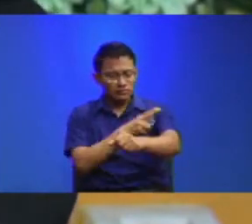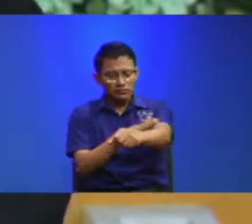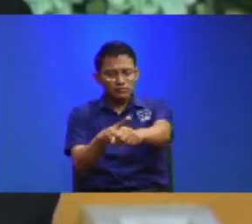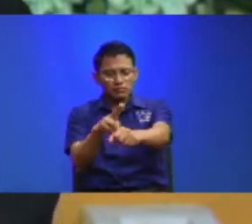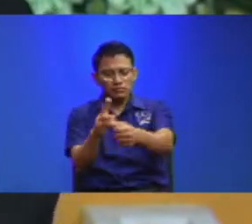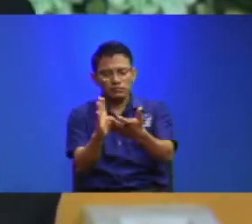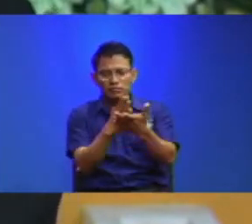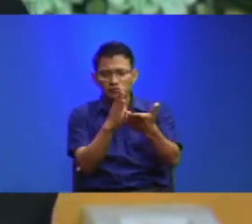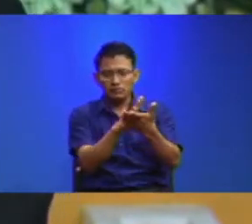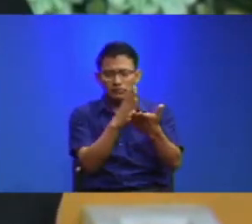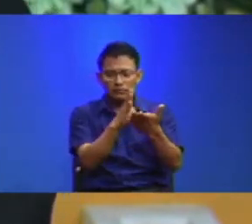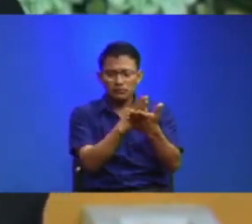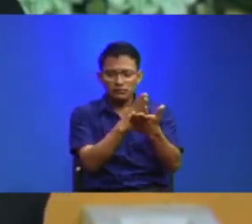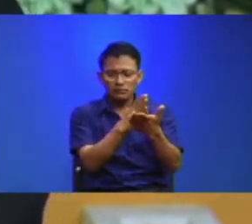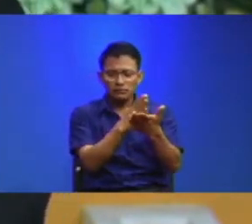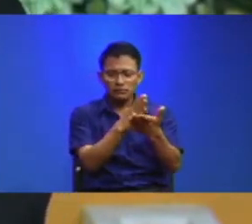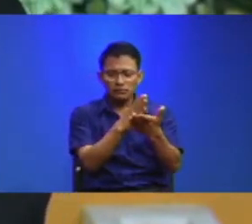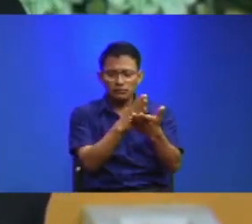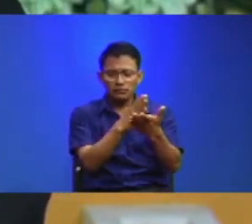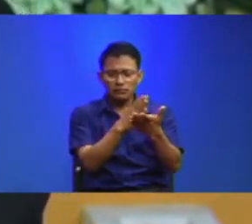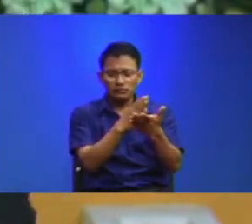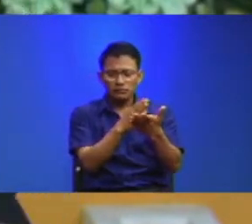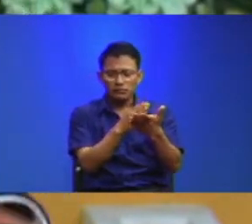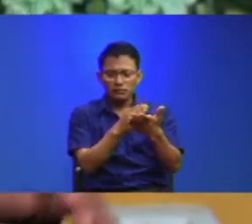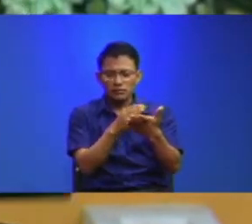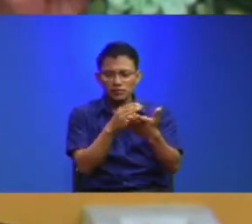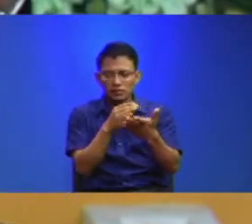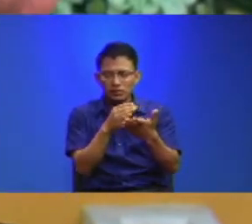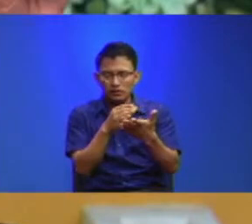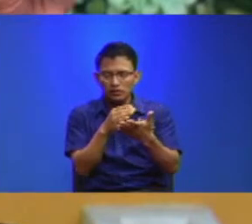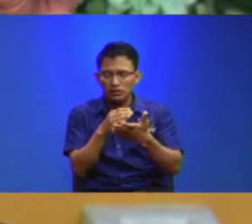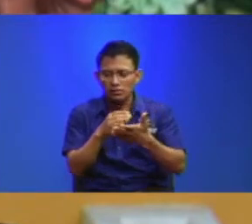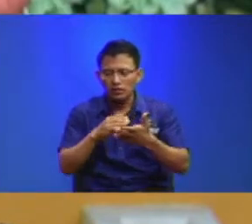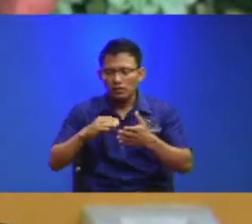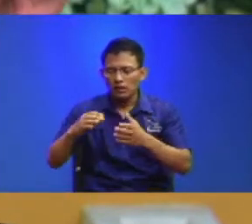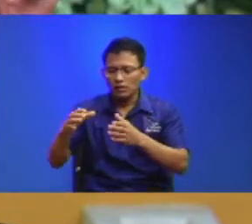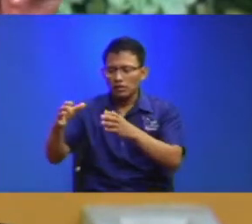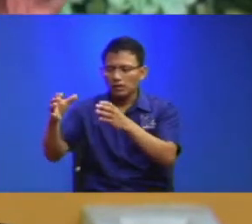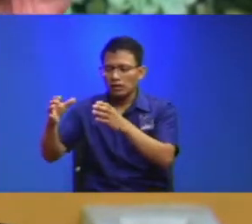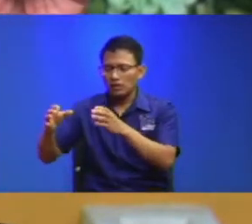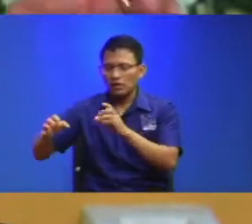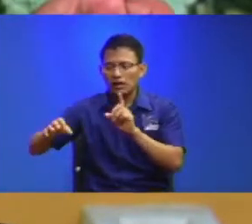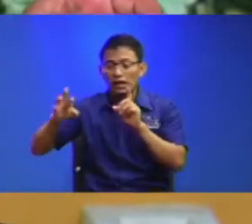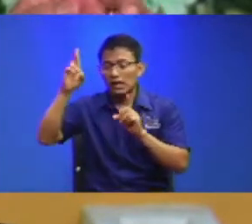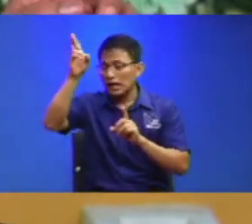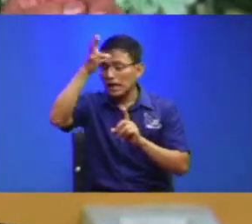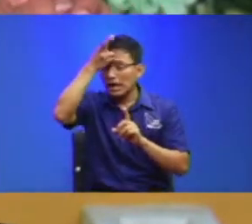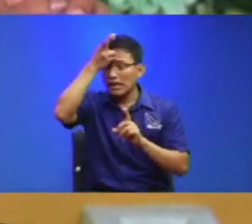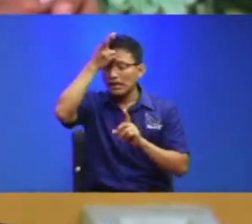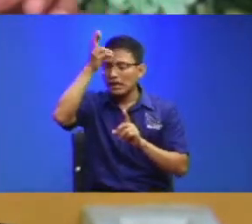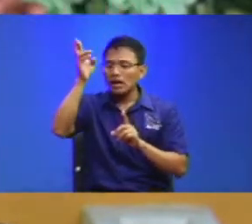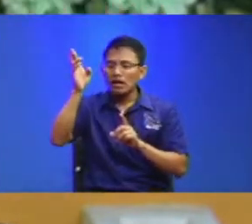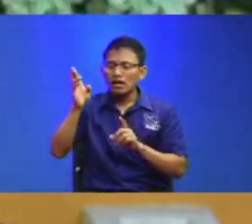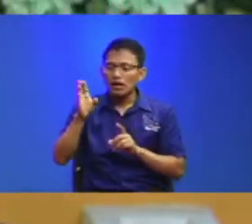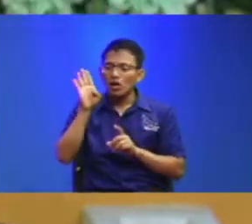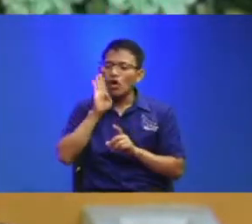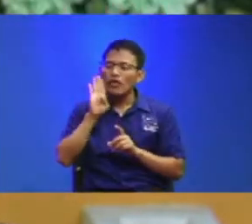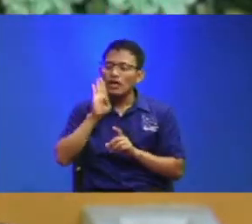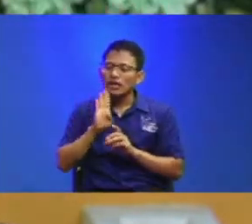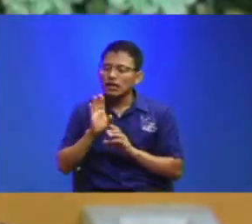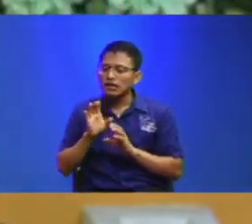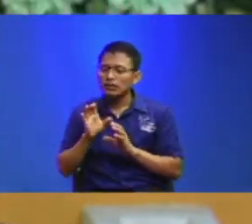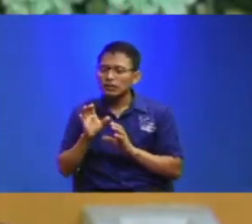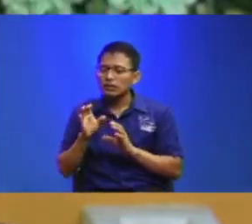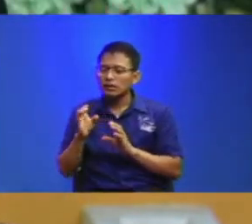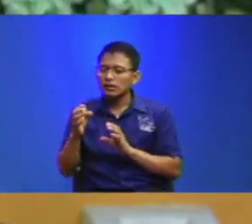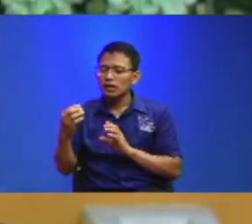consejeros de su papá Salomón y a los consejeros jóvenes que habían crecido con él. El pueblo le